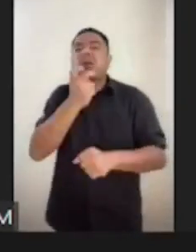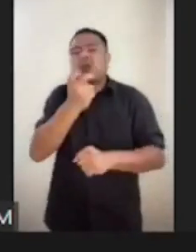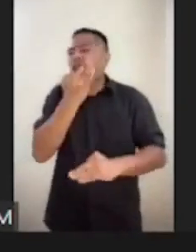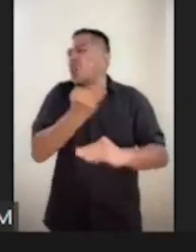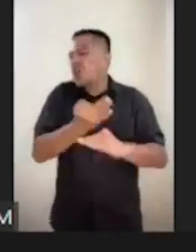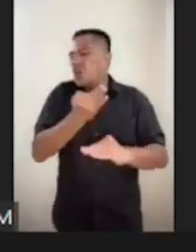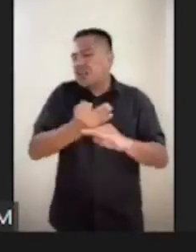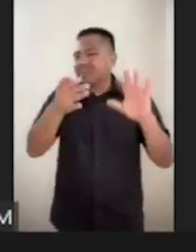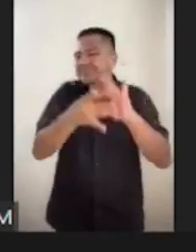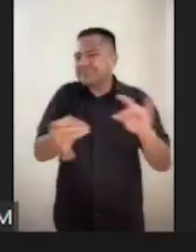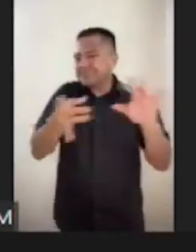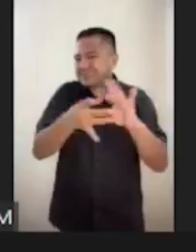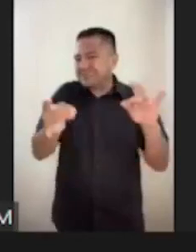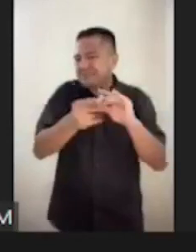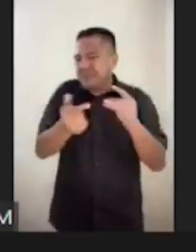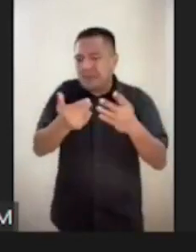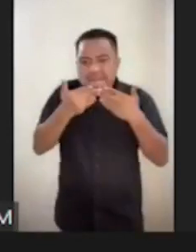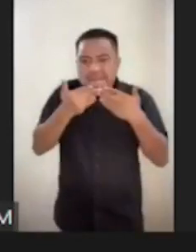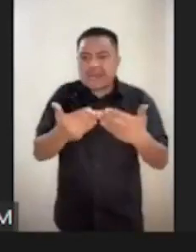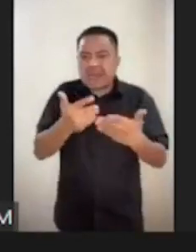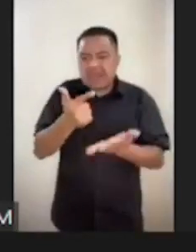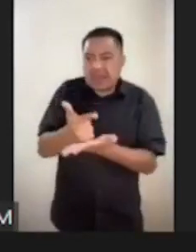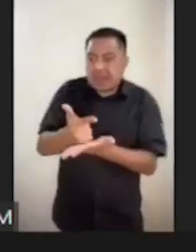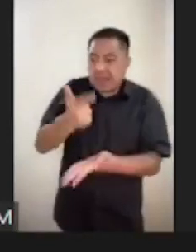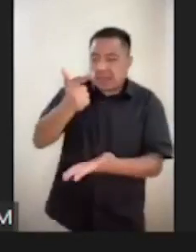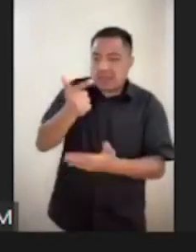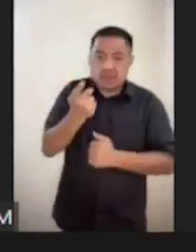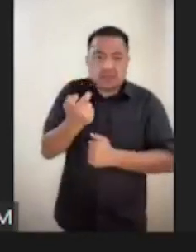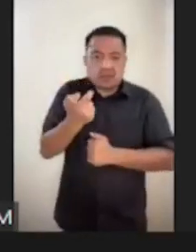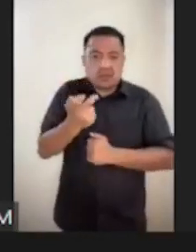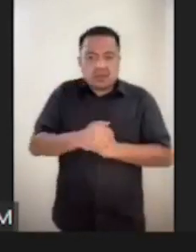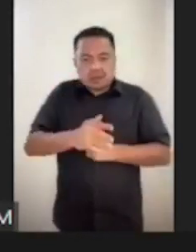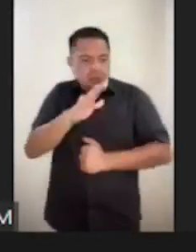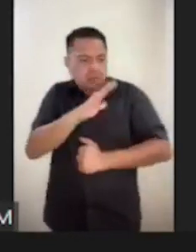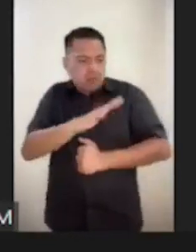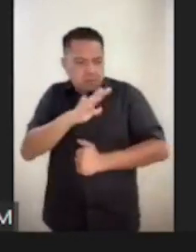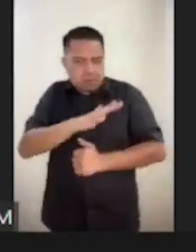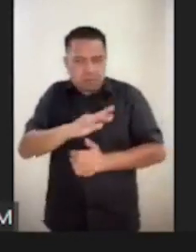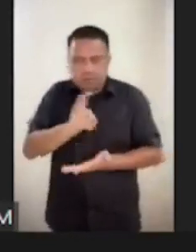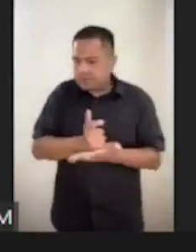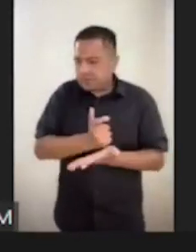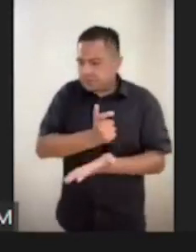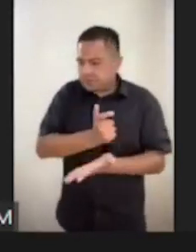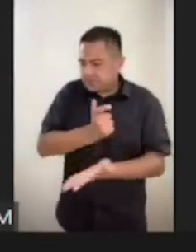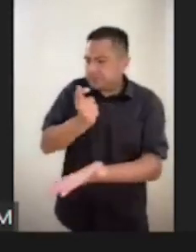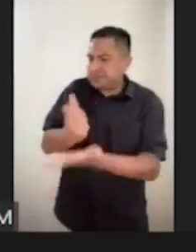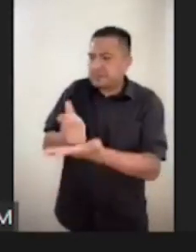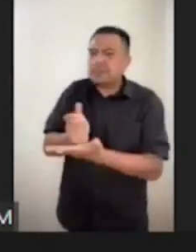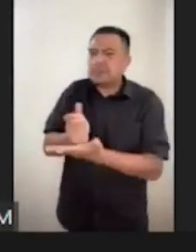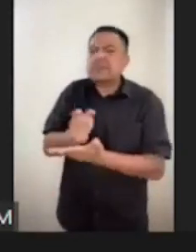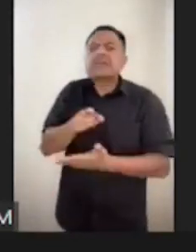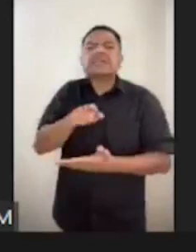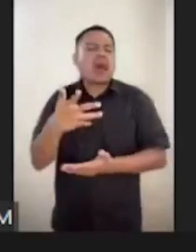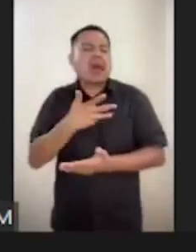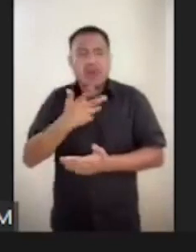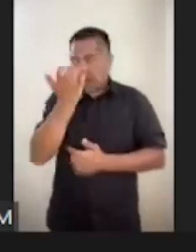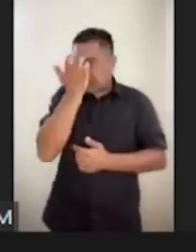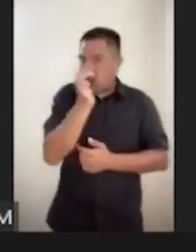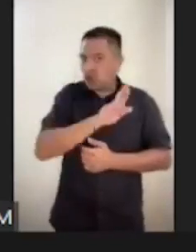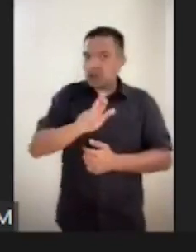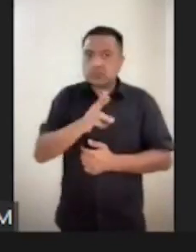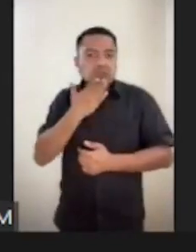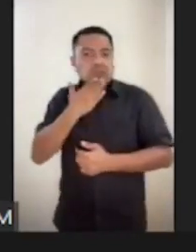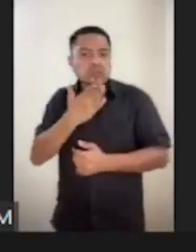el agravio. O sea, la omisión de pago existe, se reconoce y